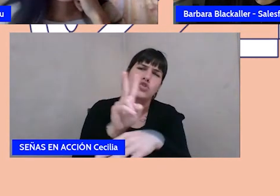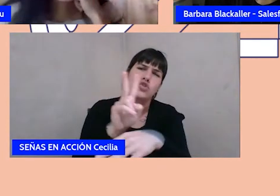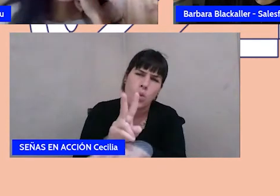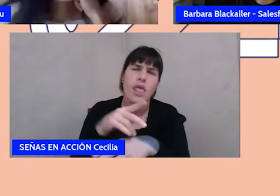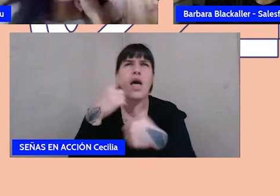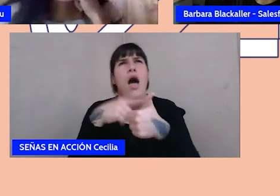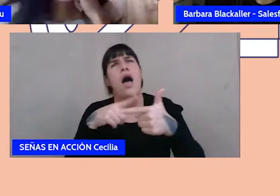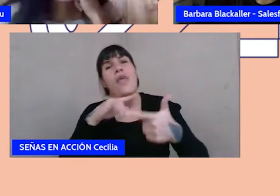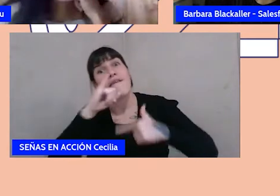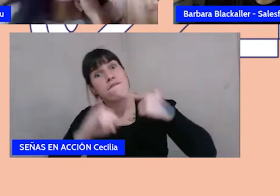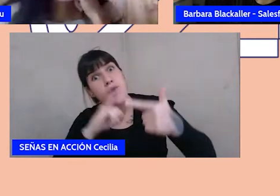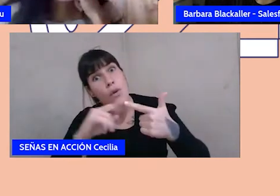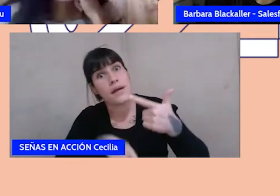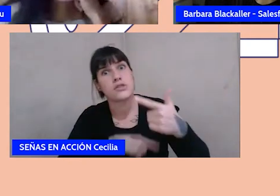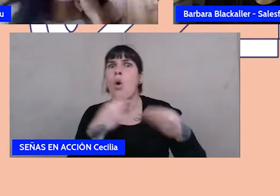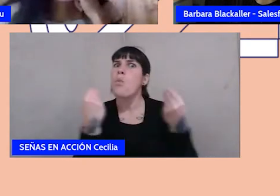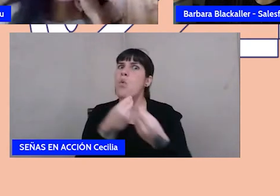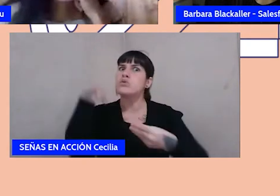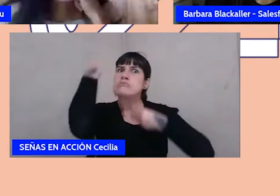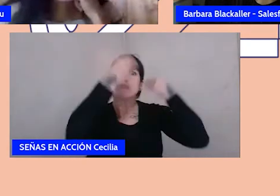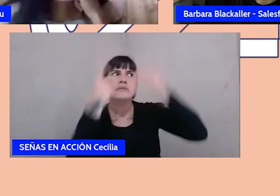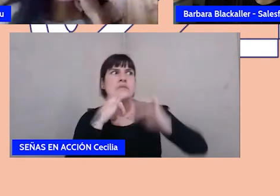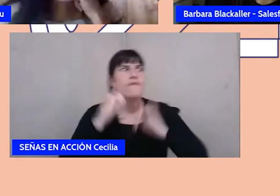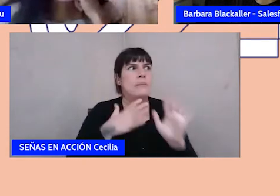desinformación, salieron muchas preocupaciones alrededor de eso,